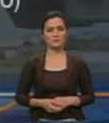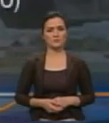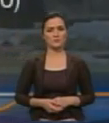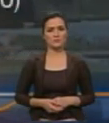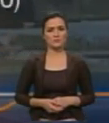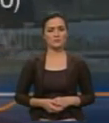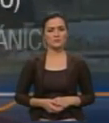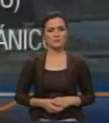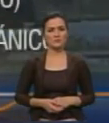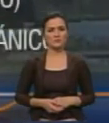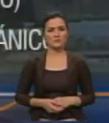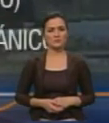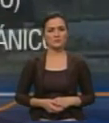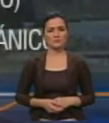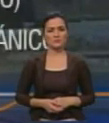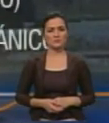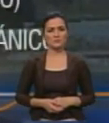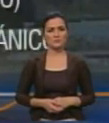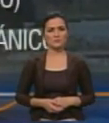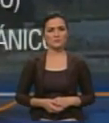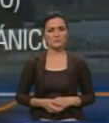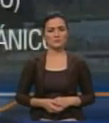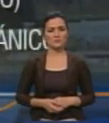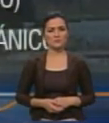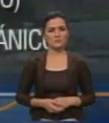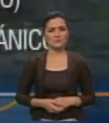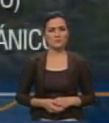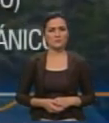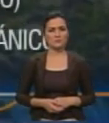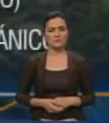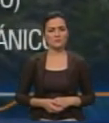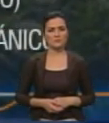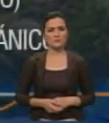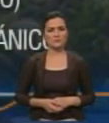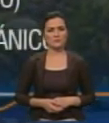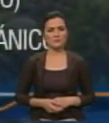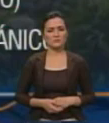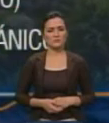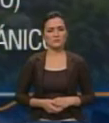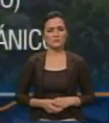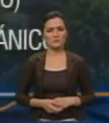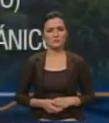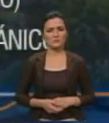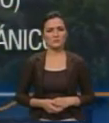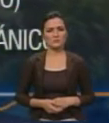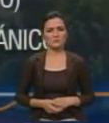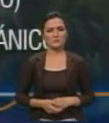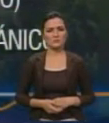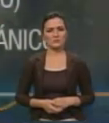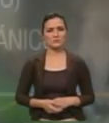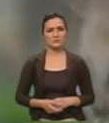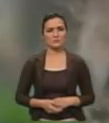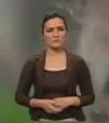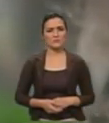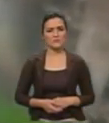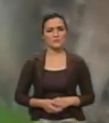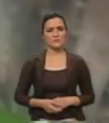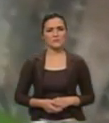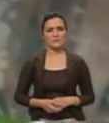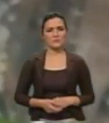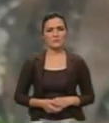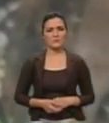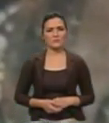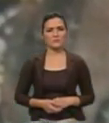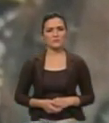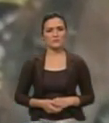el copiloto, teniente Daniel Payo López y el mecánico, cabo segundo, Edison Guevara Zúñiga. En el avión también